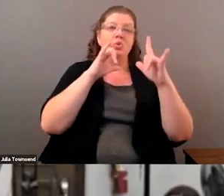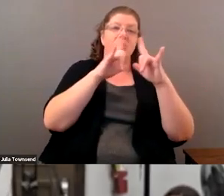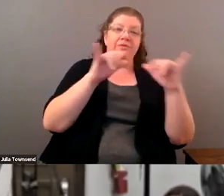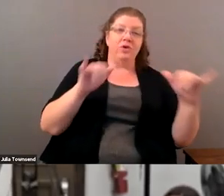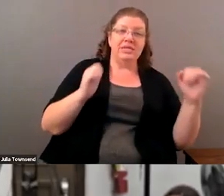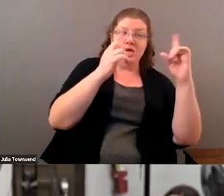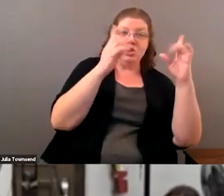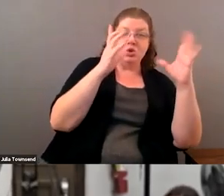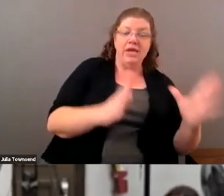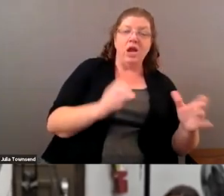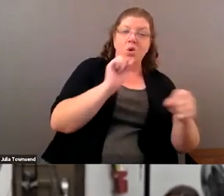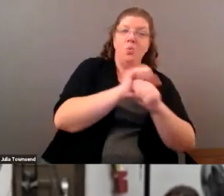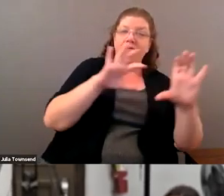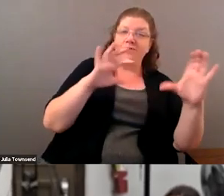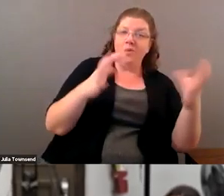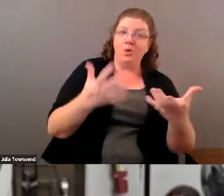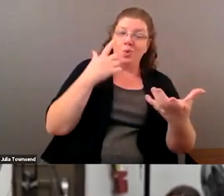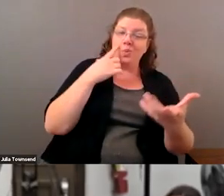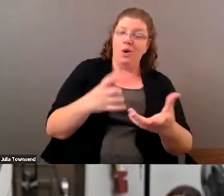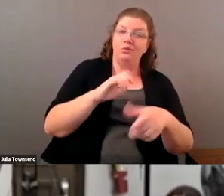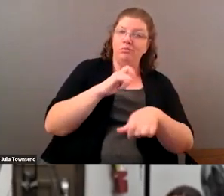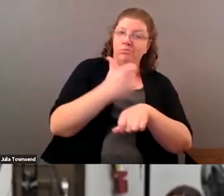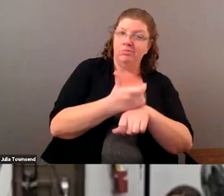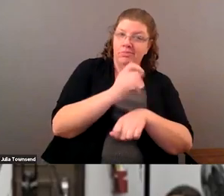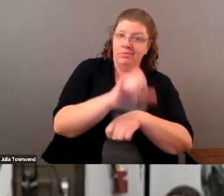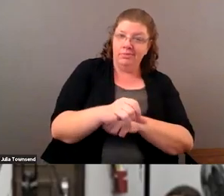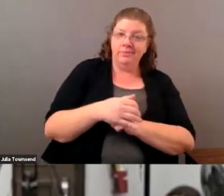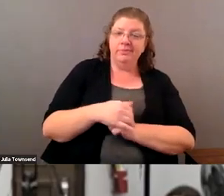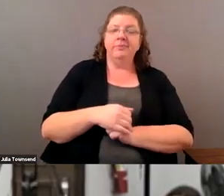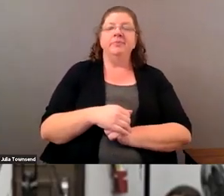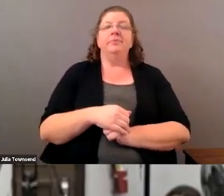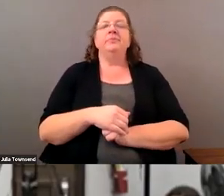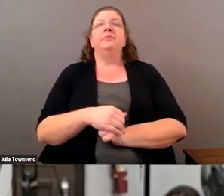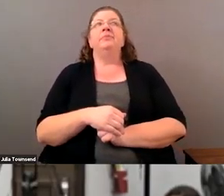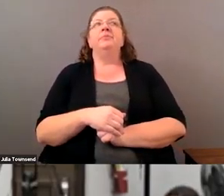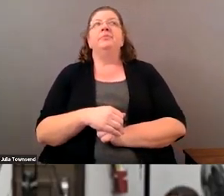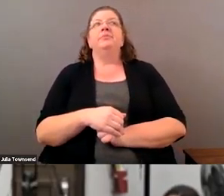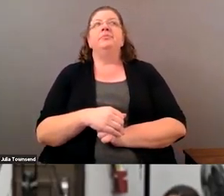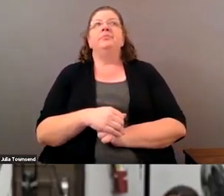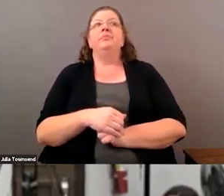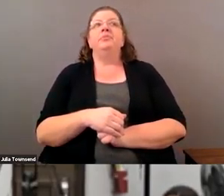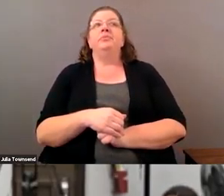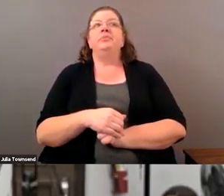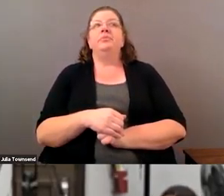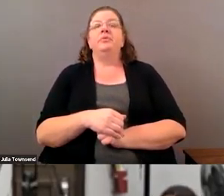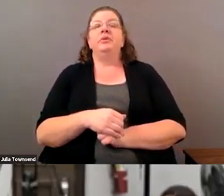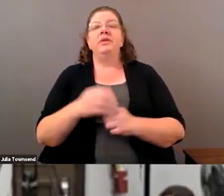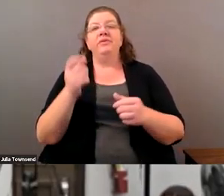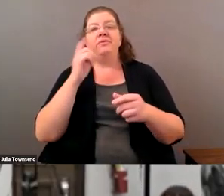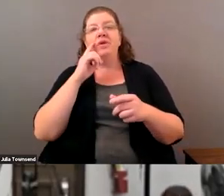aprovechar una de sus prácticas de contracción van a ser un poco más distintas y esto es nuestra fuerza de trabajo diversa